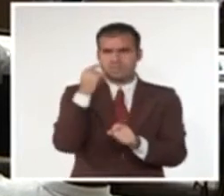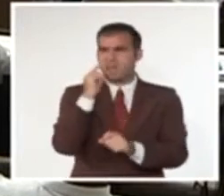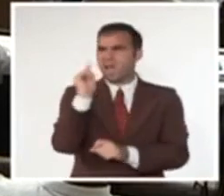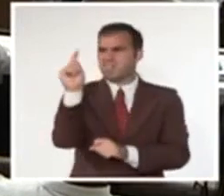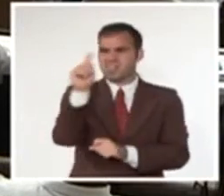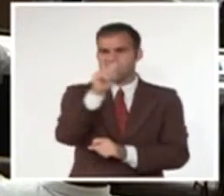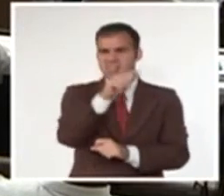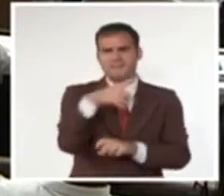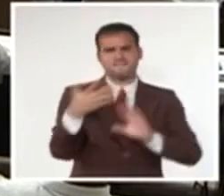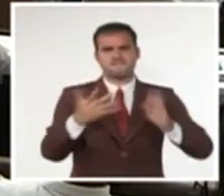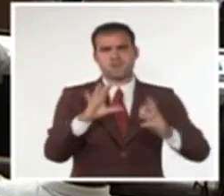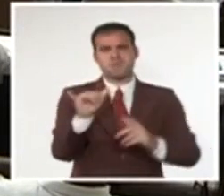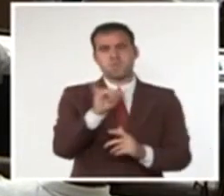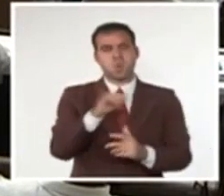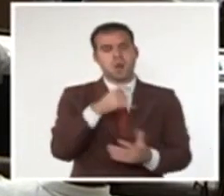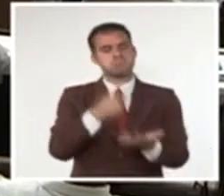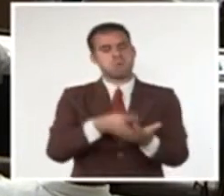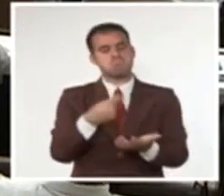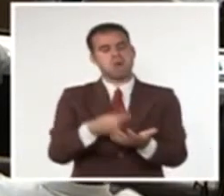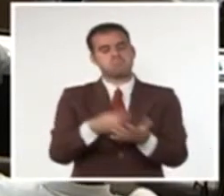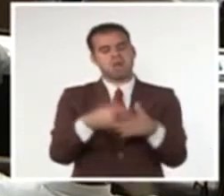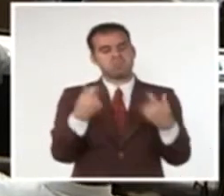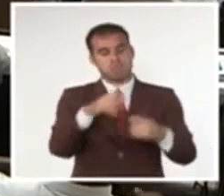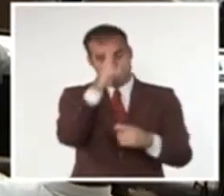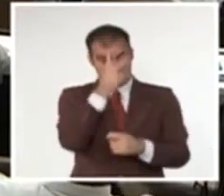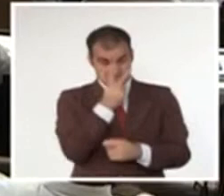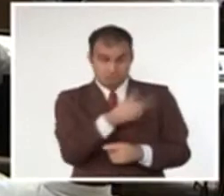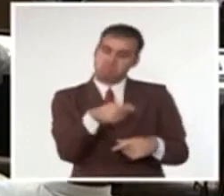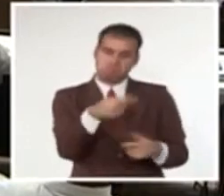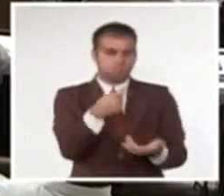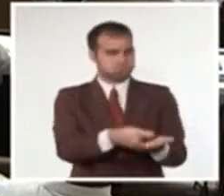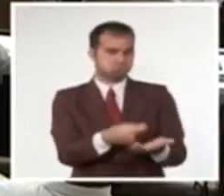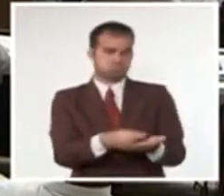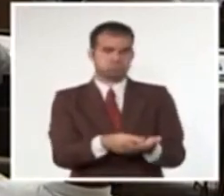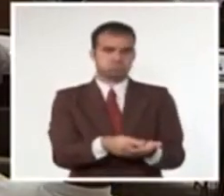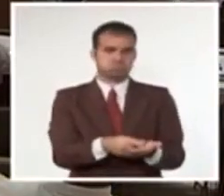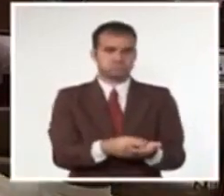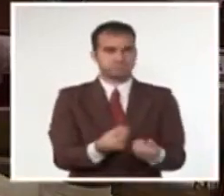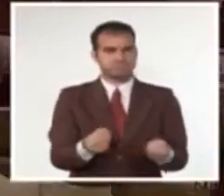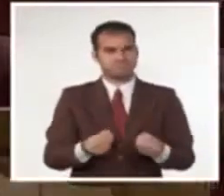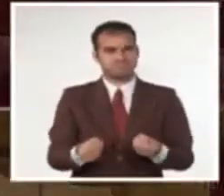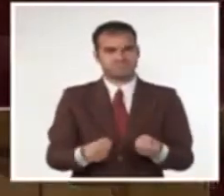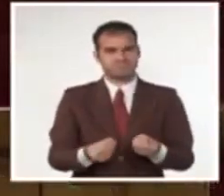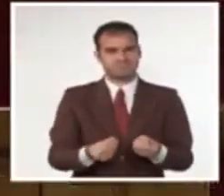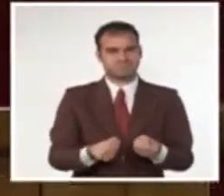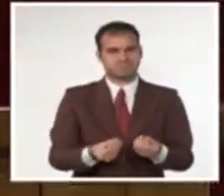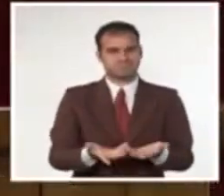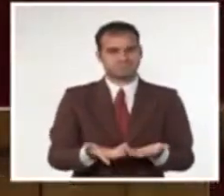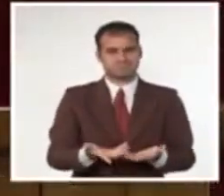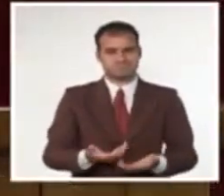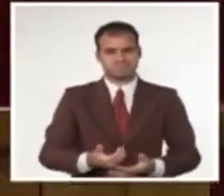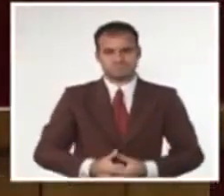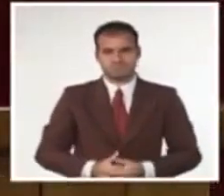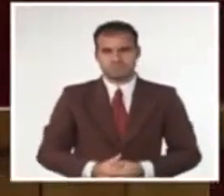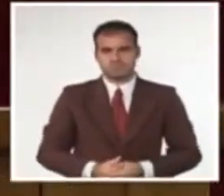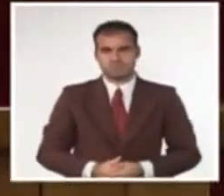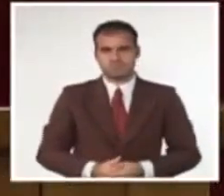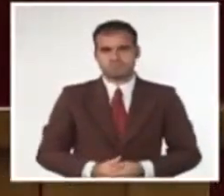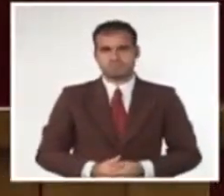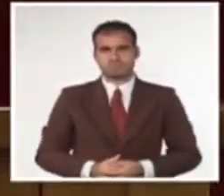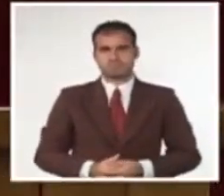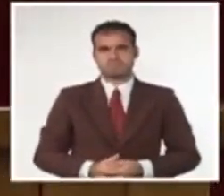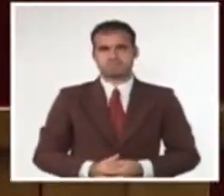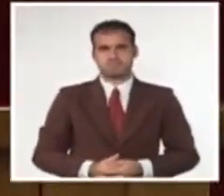recetas neoliberales y terapias de choque que redundan en la reducción de gastos sociales. El